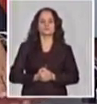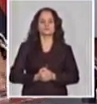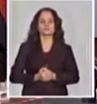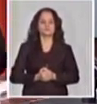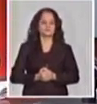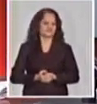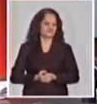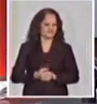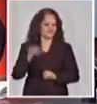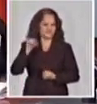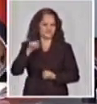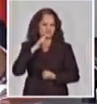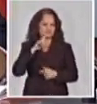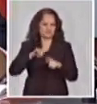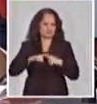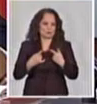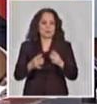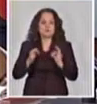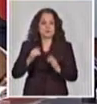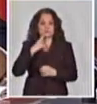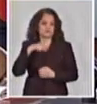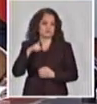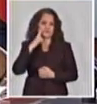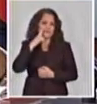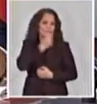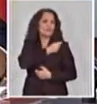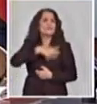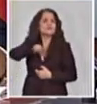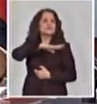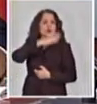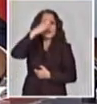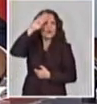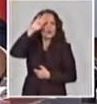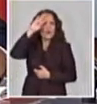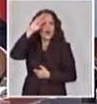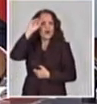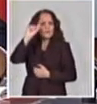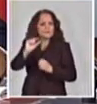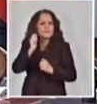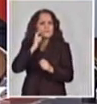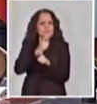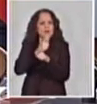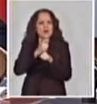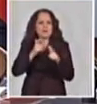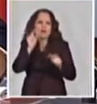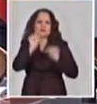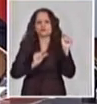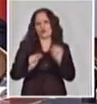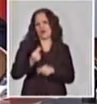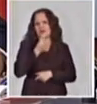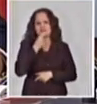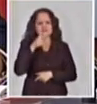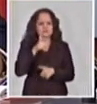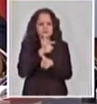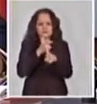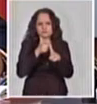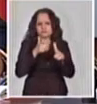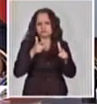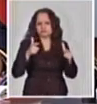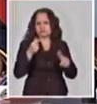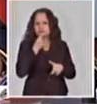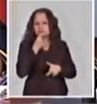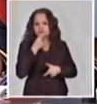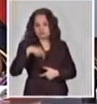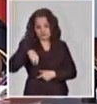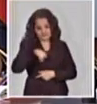qué hacemos esto? Primero, por el proceso de envejecimiento de la población. Con el proceso que tiene envejecimiento de la población, que más del